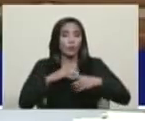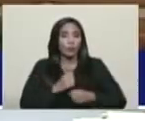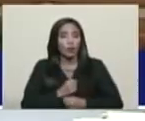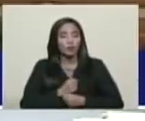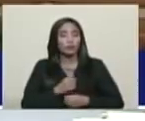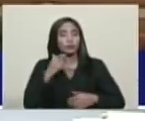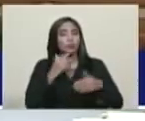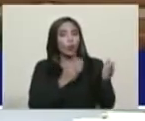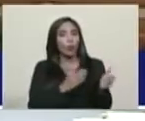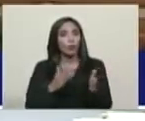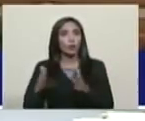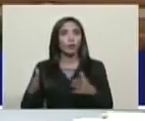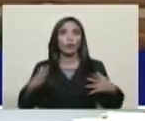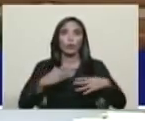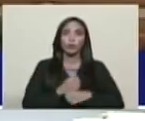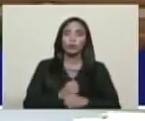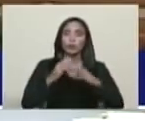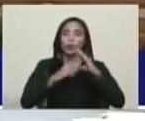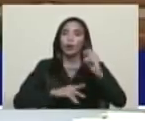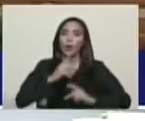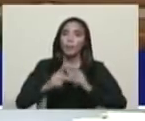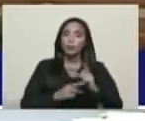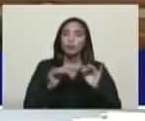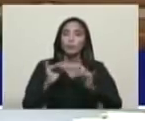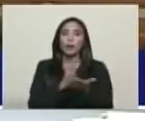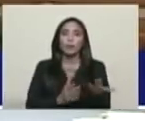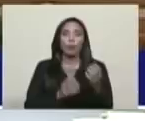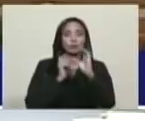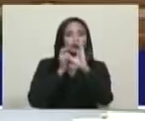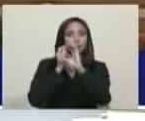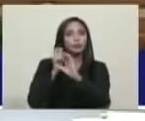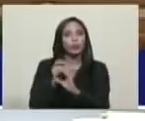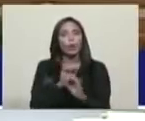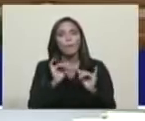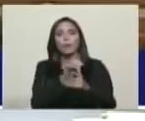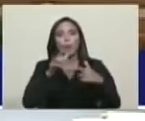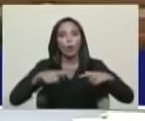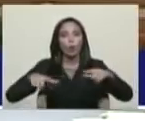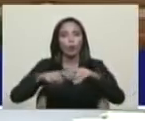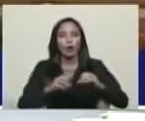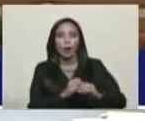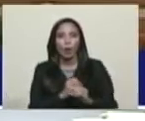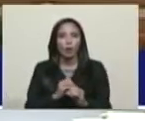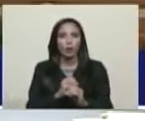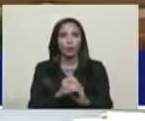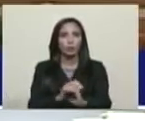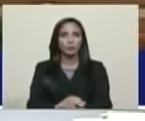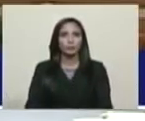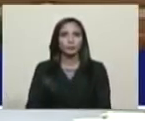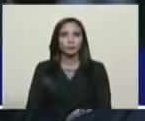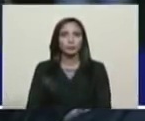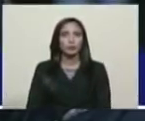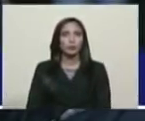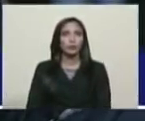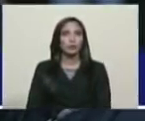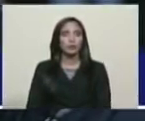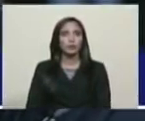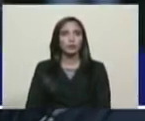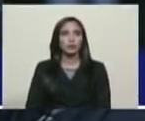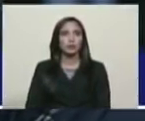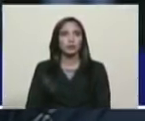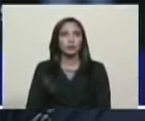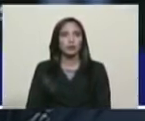ordenando toda la producción minera en el arco minero del Orinoco. Proyecto